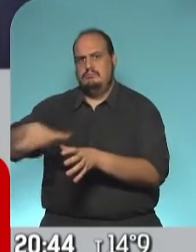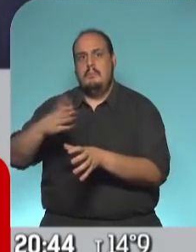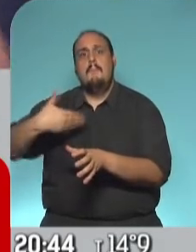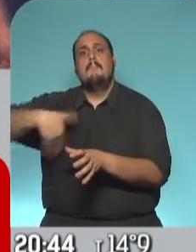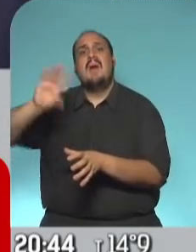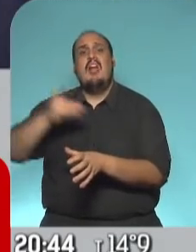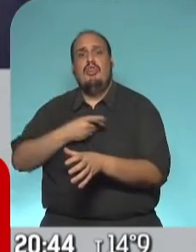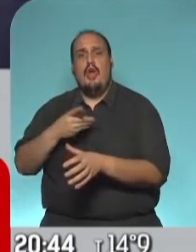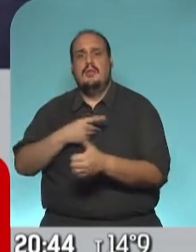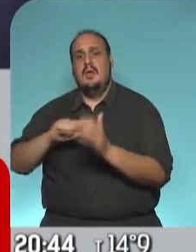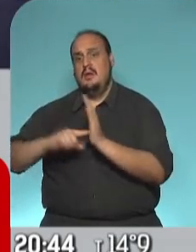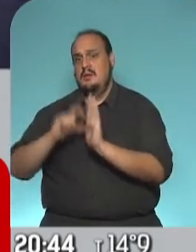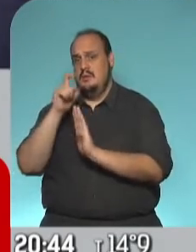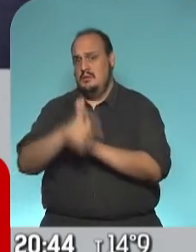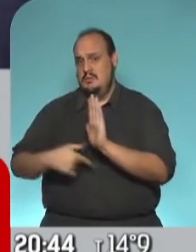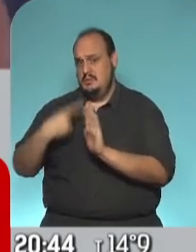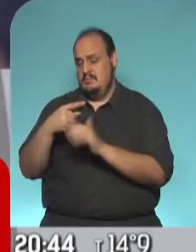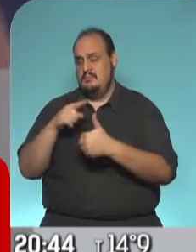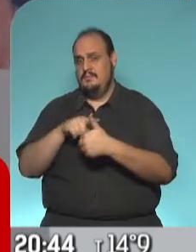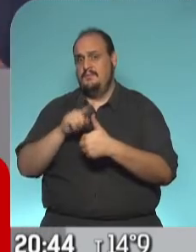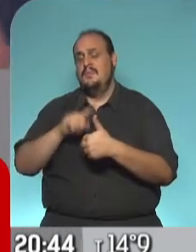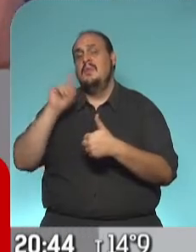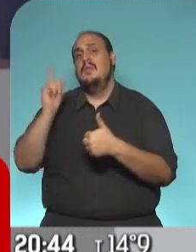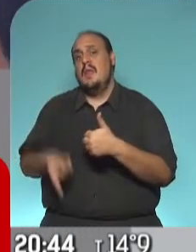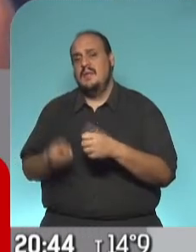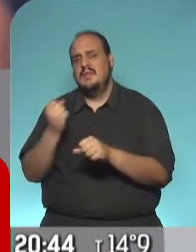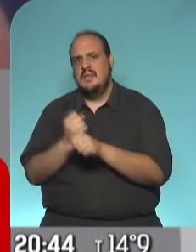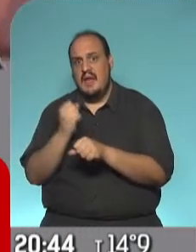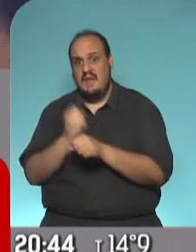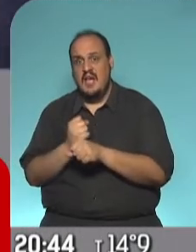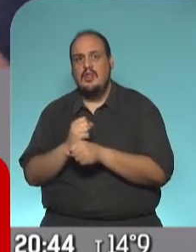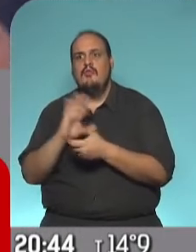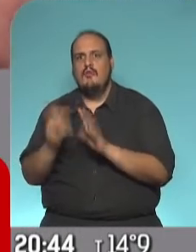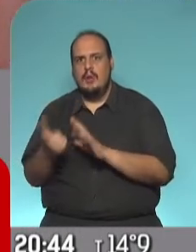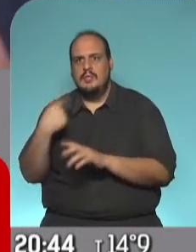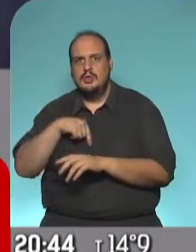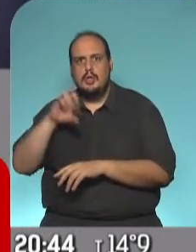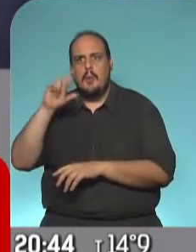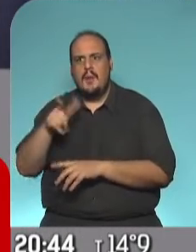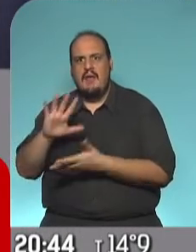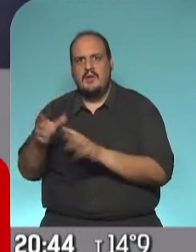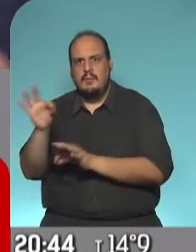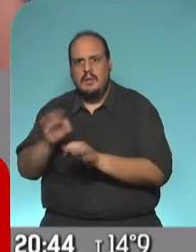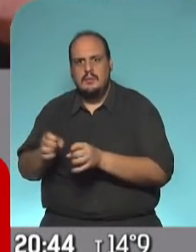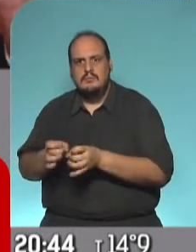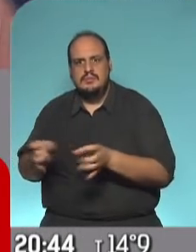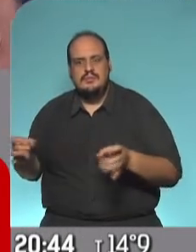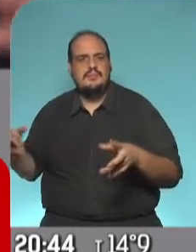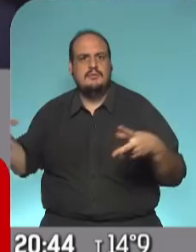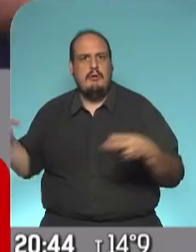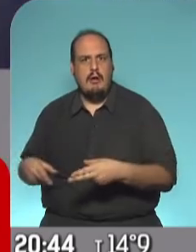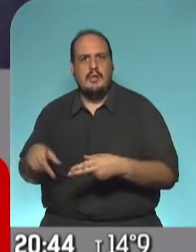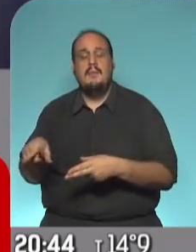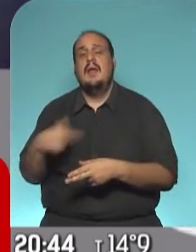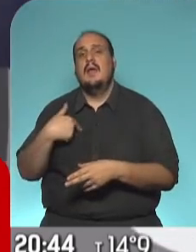predominantemente el área metropolitana de la ciudad de Buenos Aires, y estamos trabajando con esa receta preventiva, con gran participación comunitaria, para